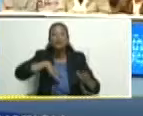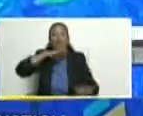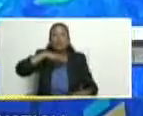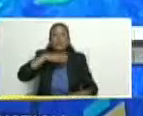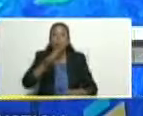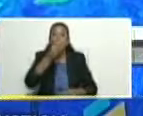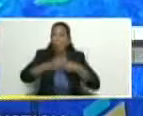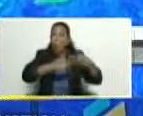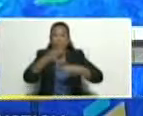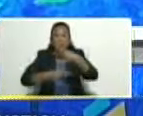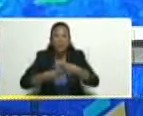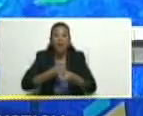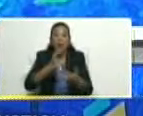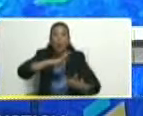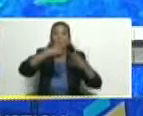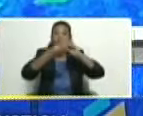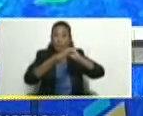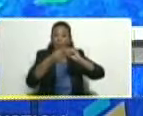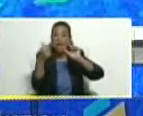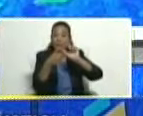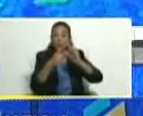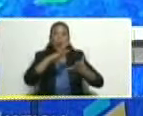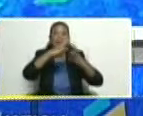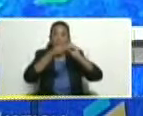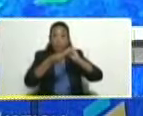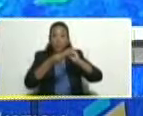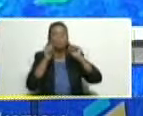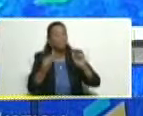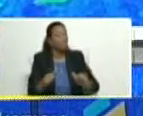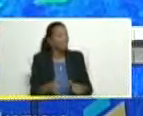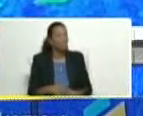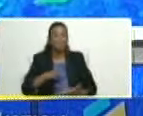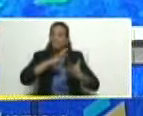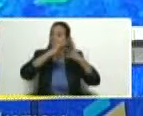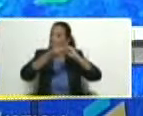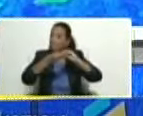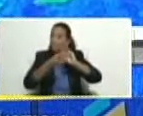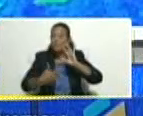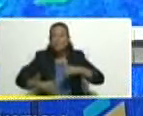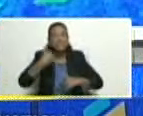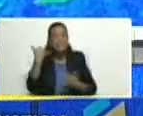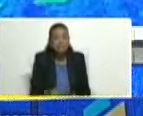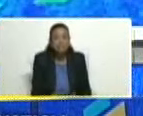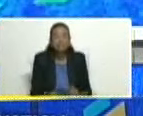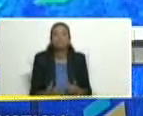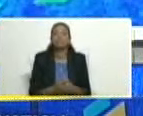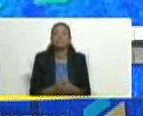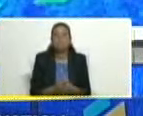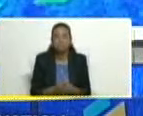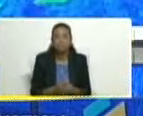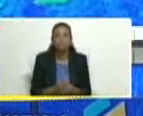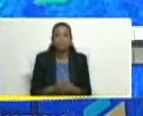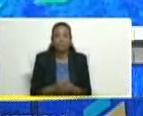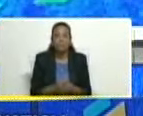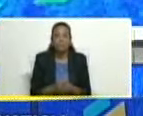y producción, los CLAP. CLAP, CLAP, CLAP, CLAP, CLAP, CLAP, CLAP, CLAP.